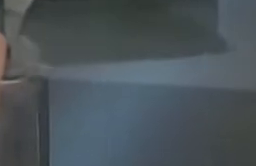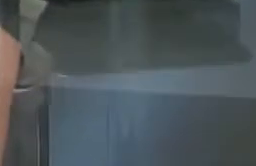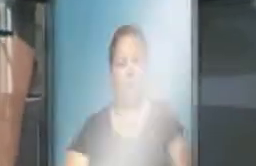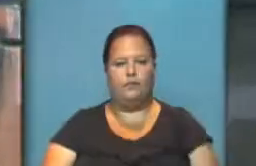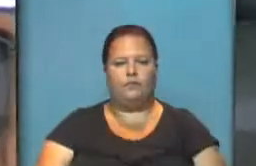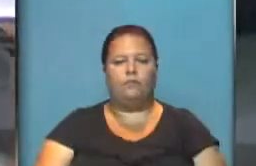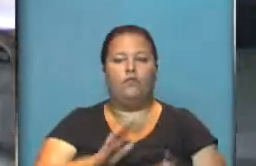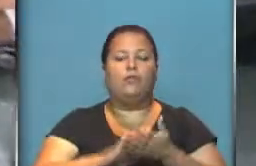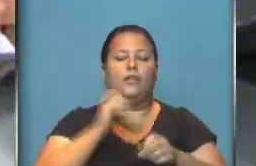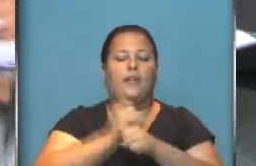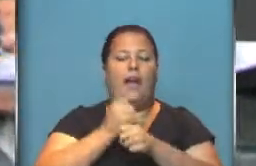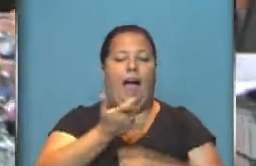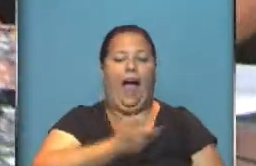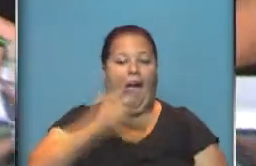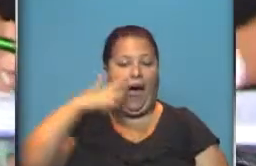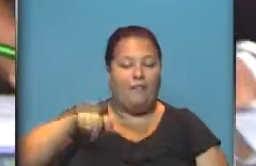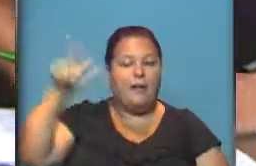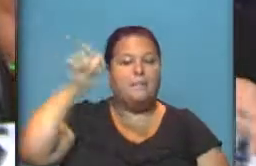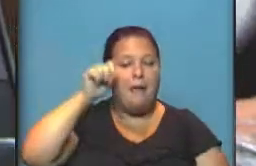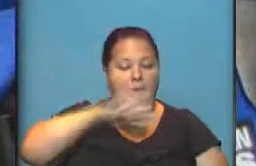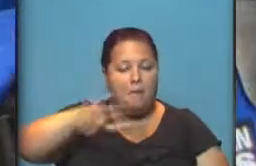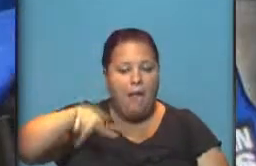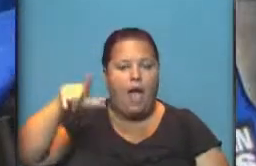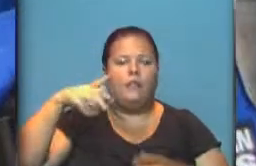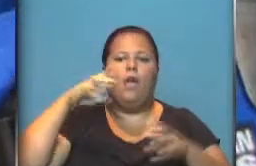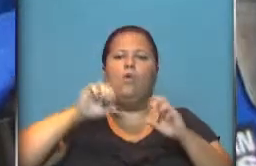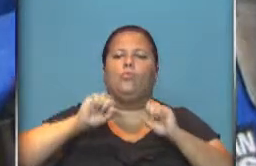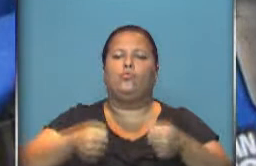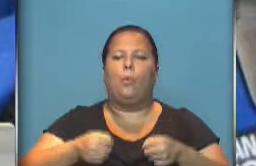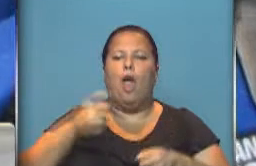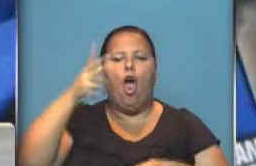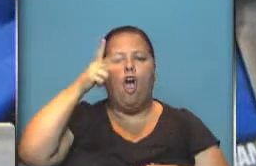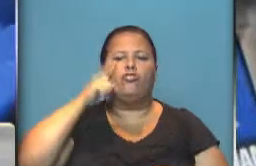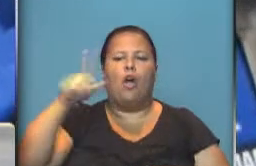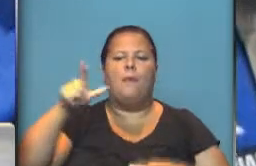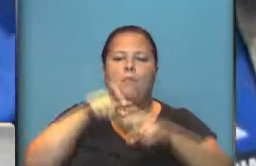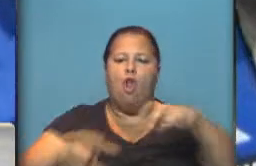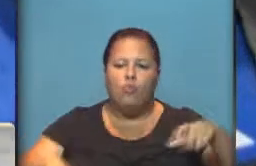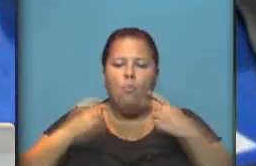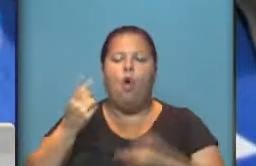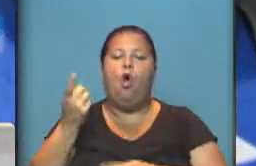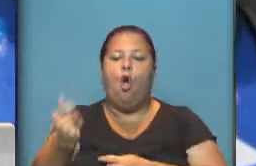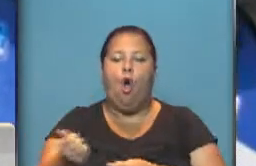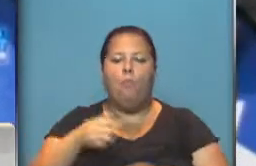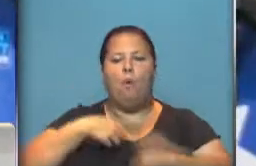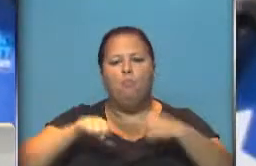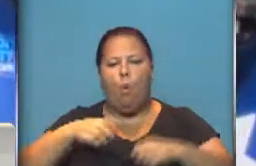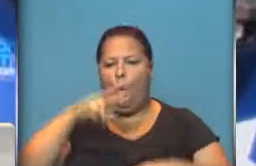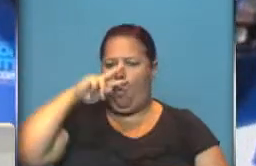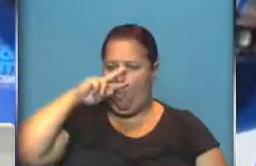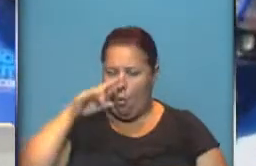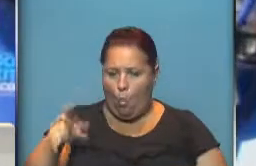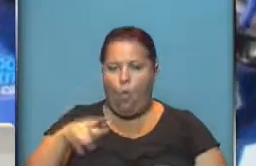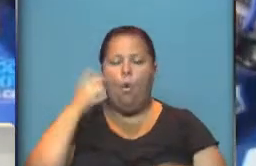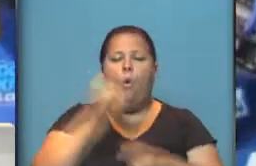A través de un operativo de la AFIP realizado en la costa atlántica, suspendieron a 8.000 monotributistas por la compra de vehículos de lujo.